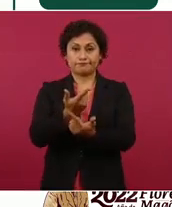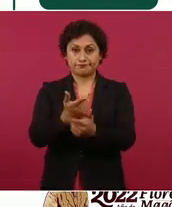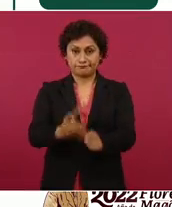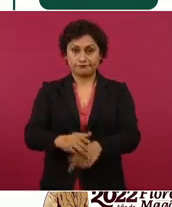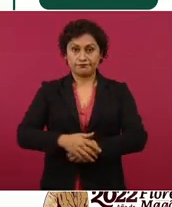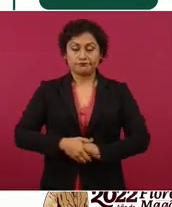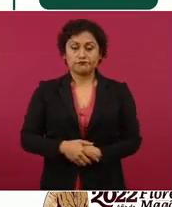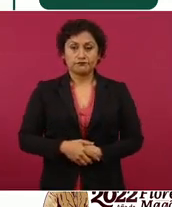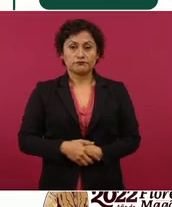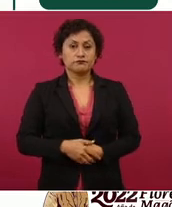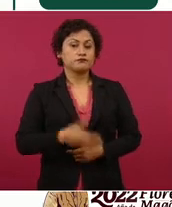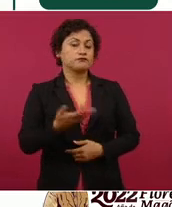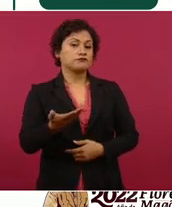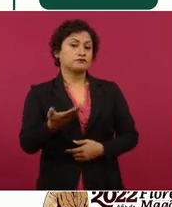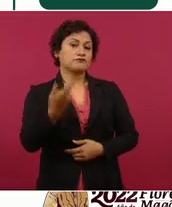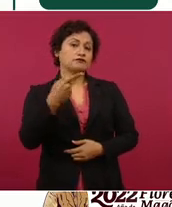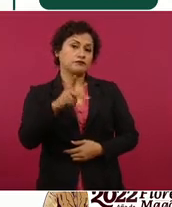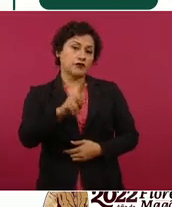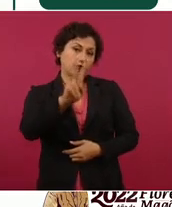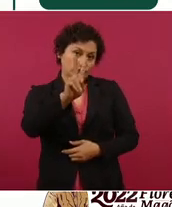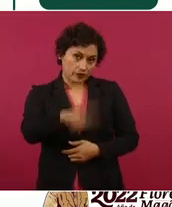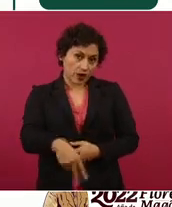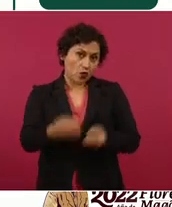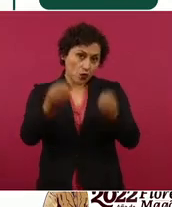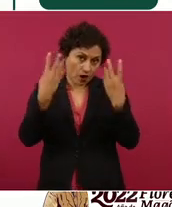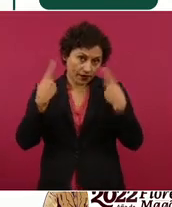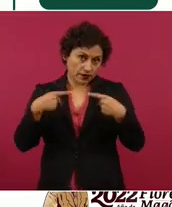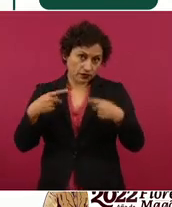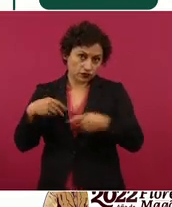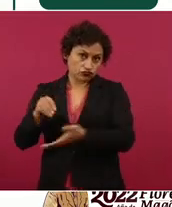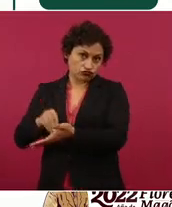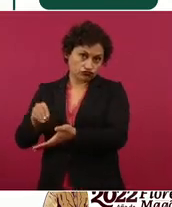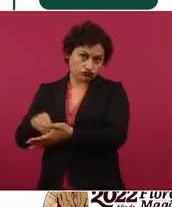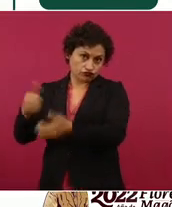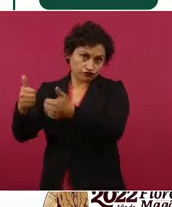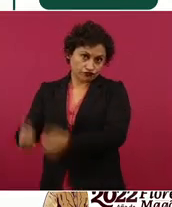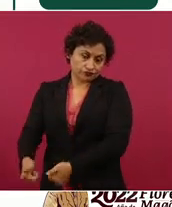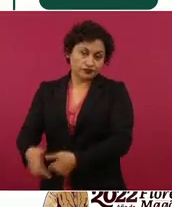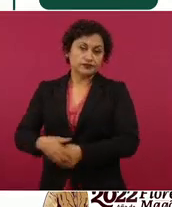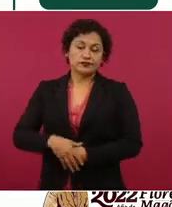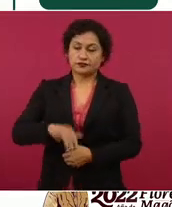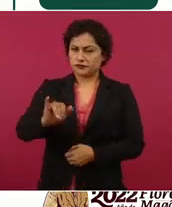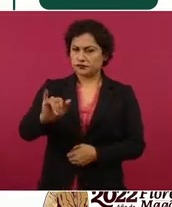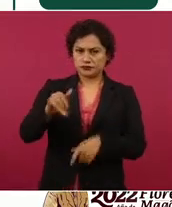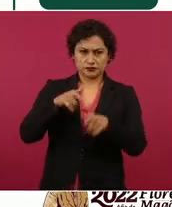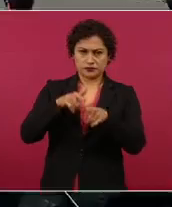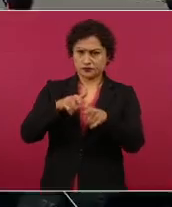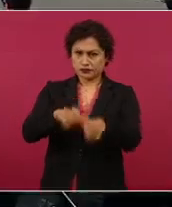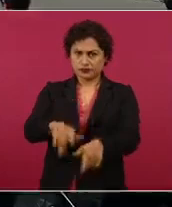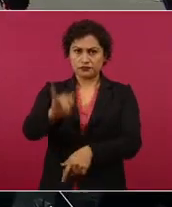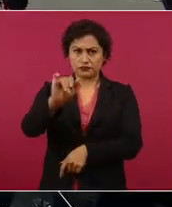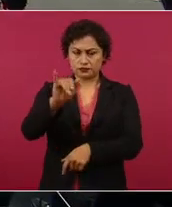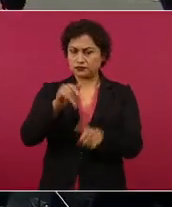3,648. ¿Pero cuántos más no habrá, presidente? Digo, pero va a continuar, sigue,